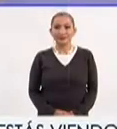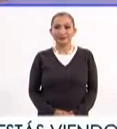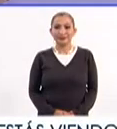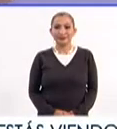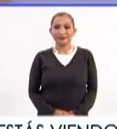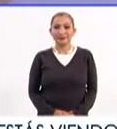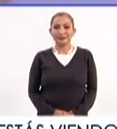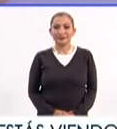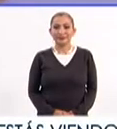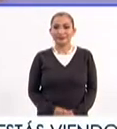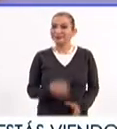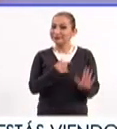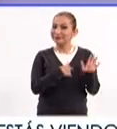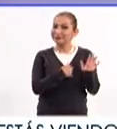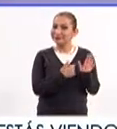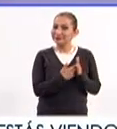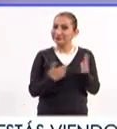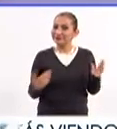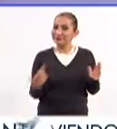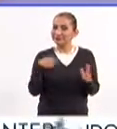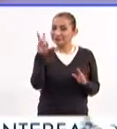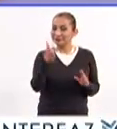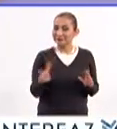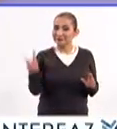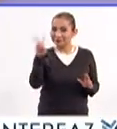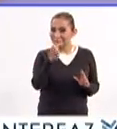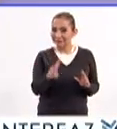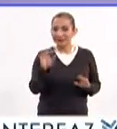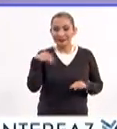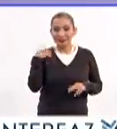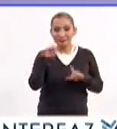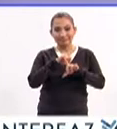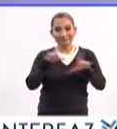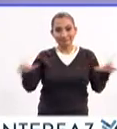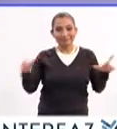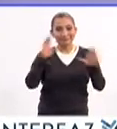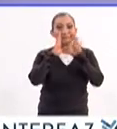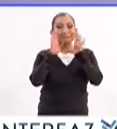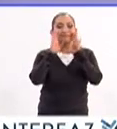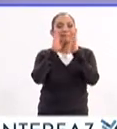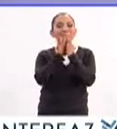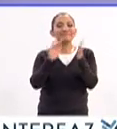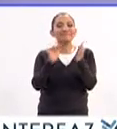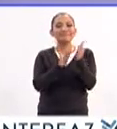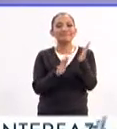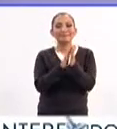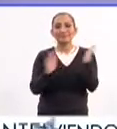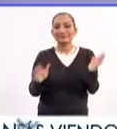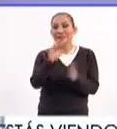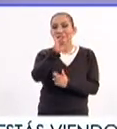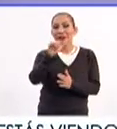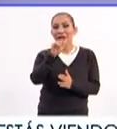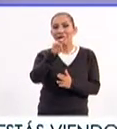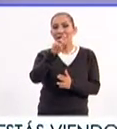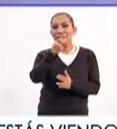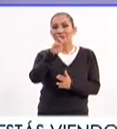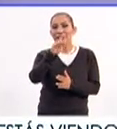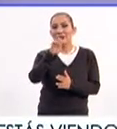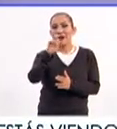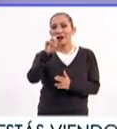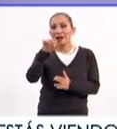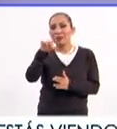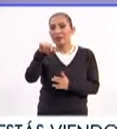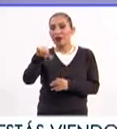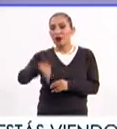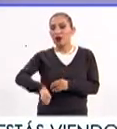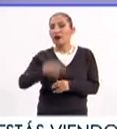Y bueno, lo prometido es deuda, es viernes y ya están listas las confesiones literarias de Javier Aranda aquí en la mesa de Interfaz. Hoy